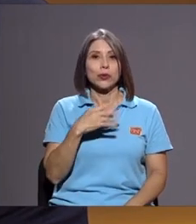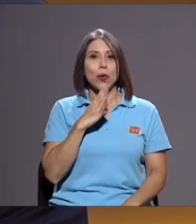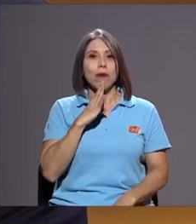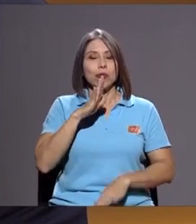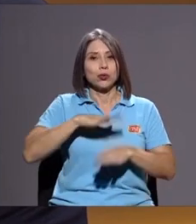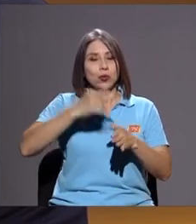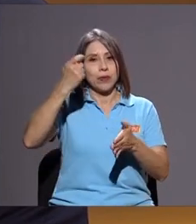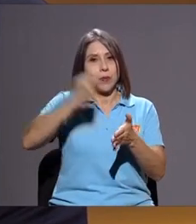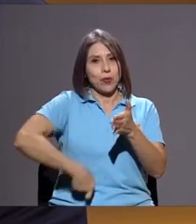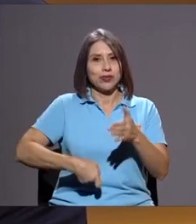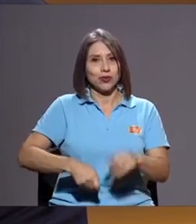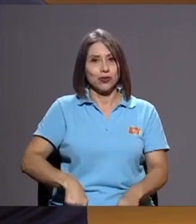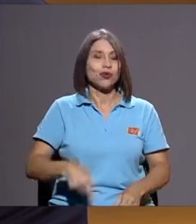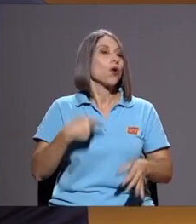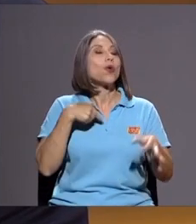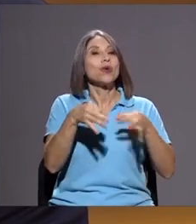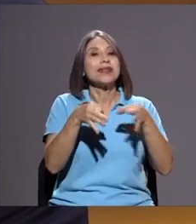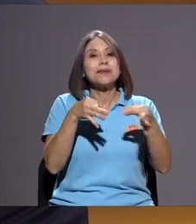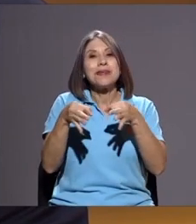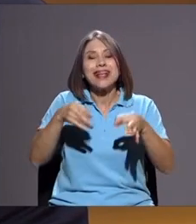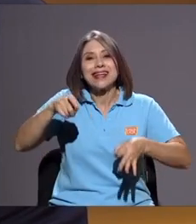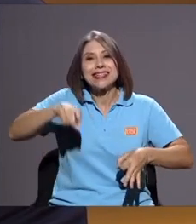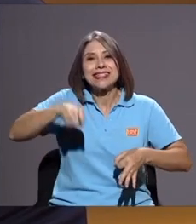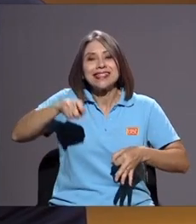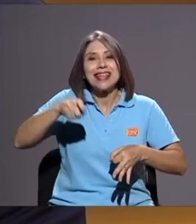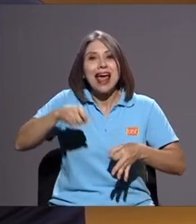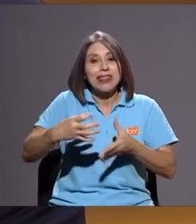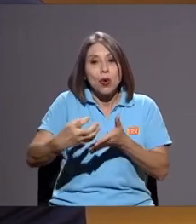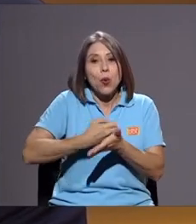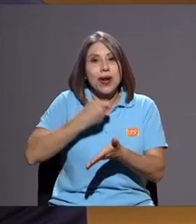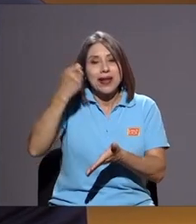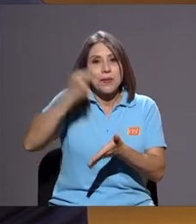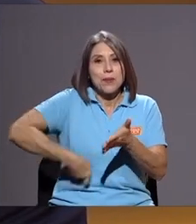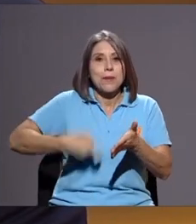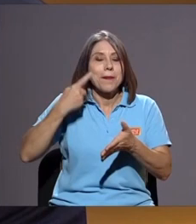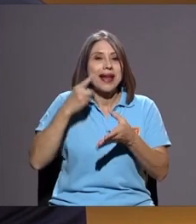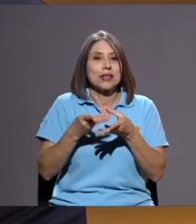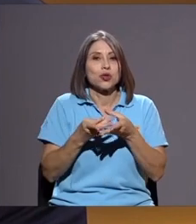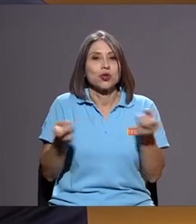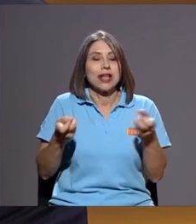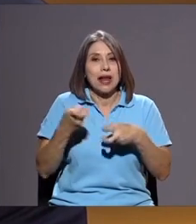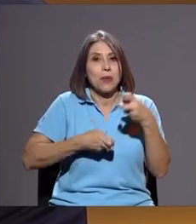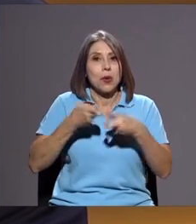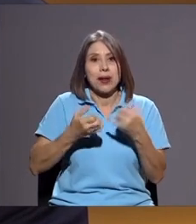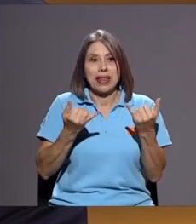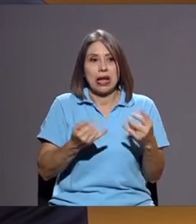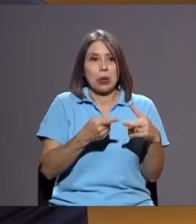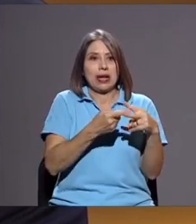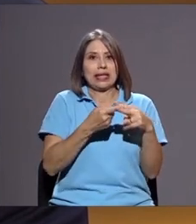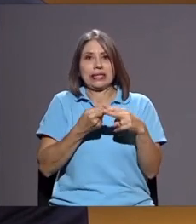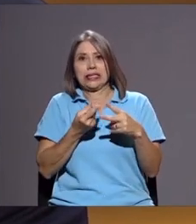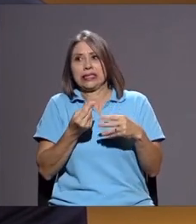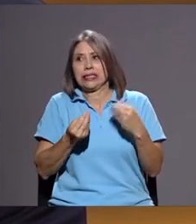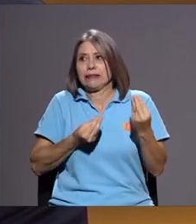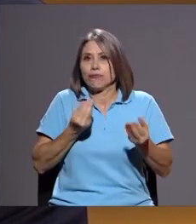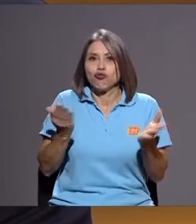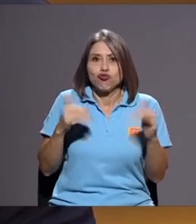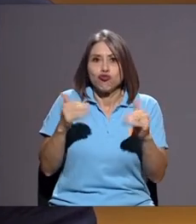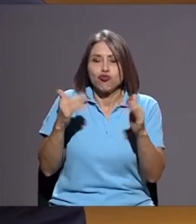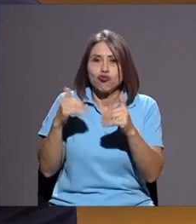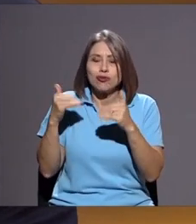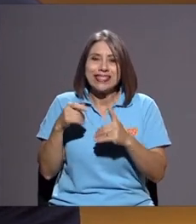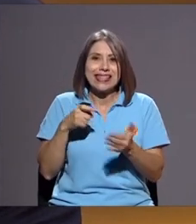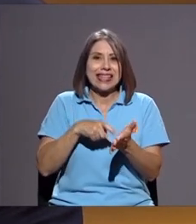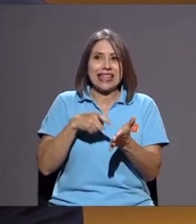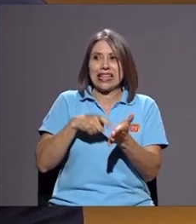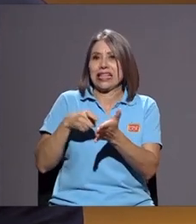y uno explican la necesidad de tener más impuestos para poder solucionar un problema fiscal que nos está grabando toda la situación por muchos